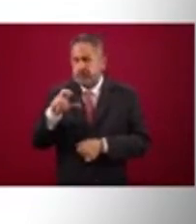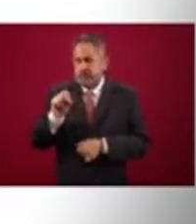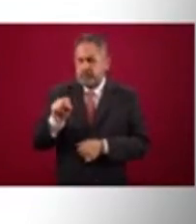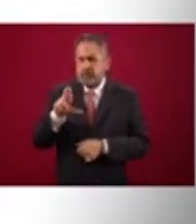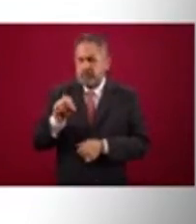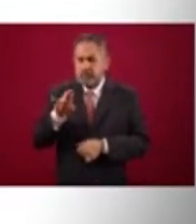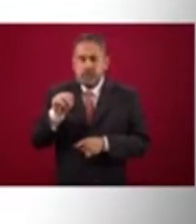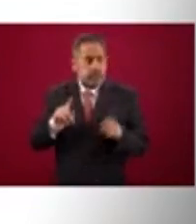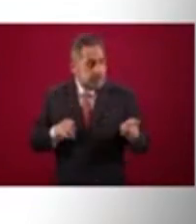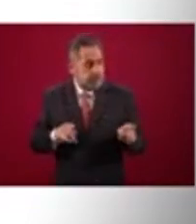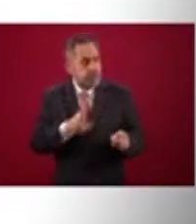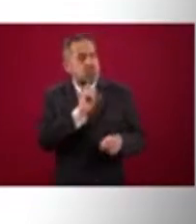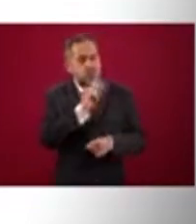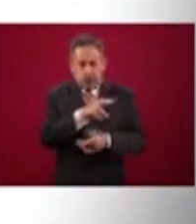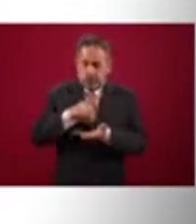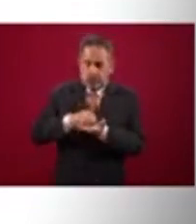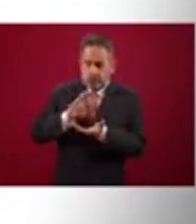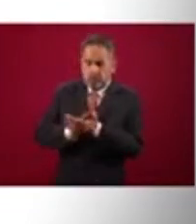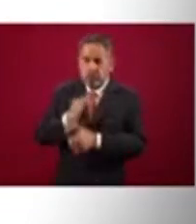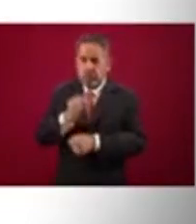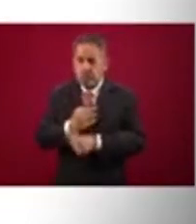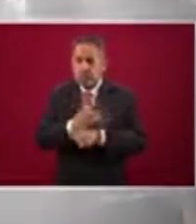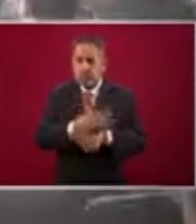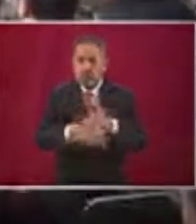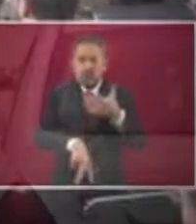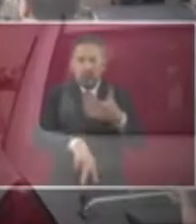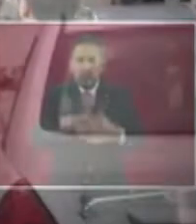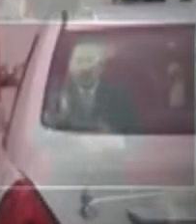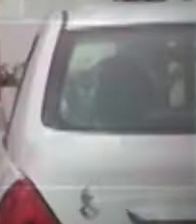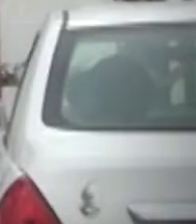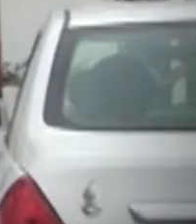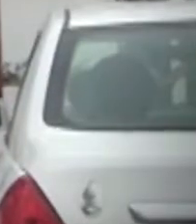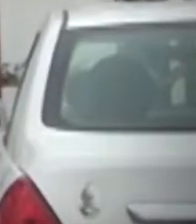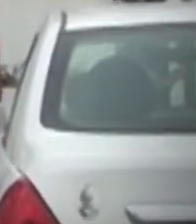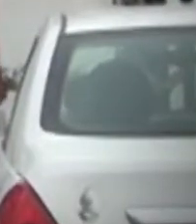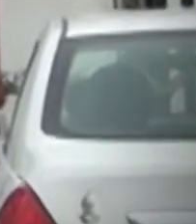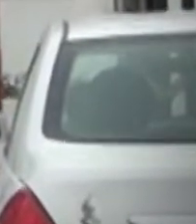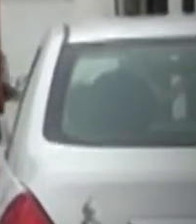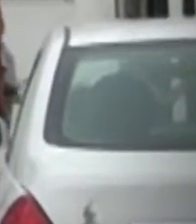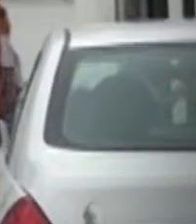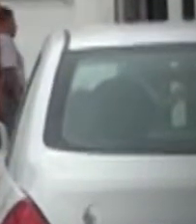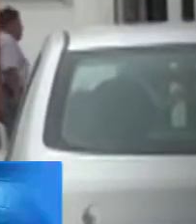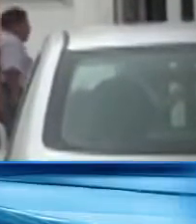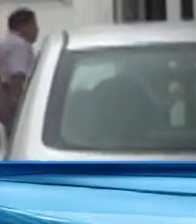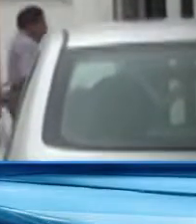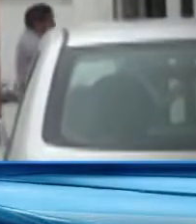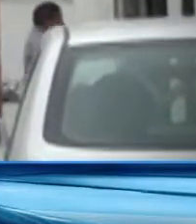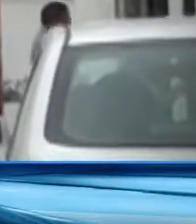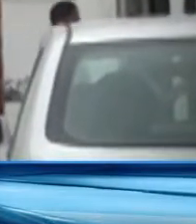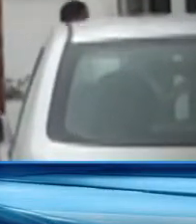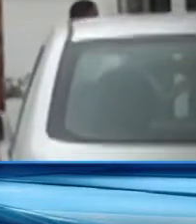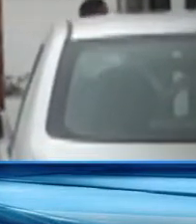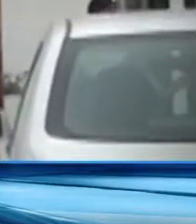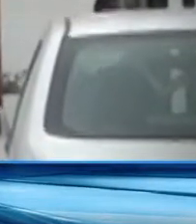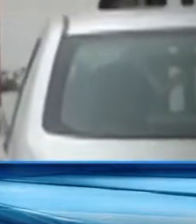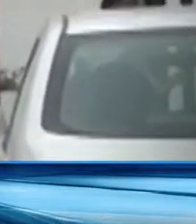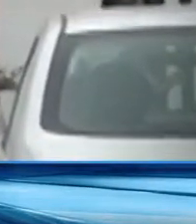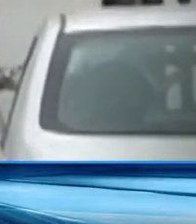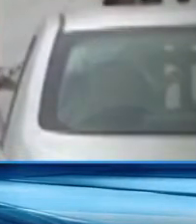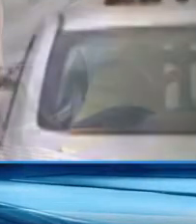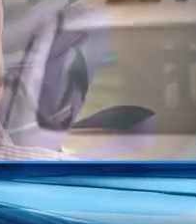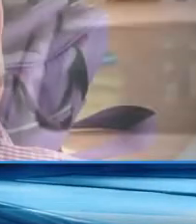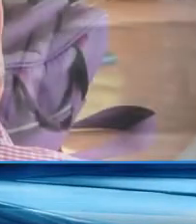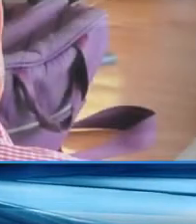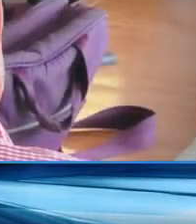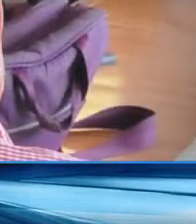dicho cargo se encuentra vacante en su explicación la secretaria del trabajo añadió que apenas este 11 de